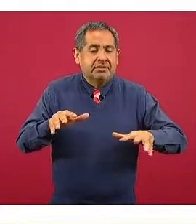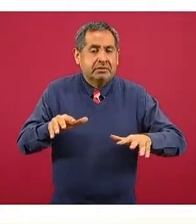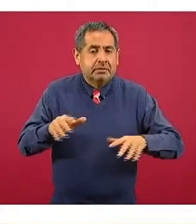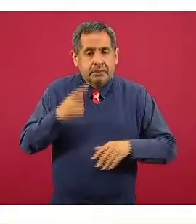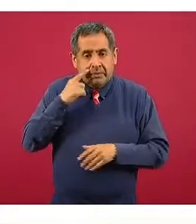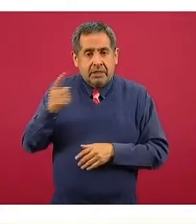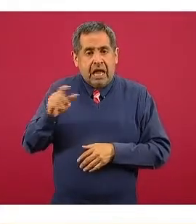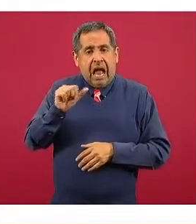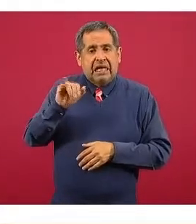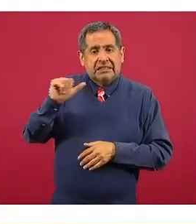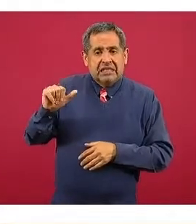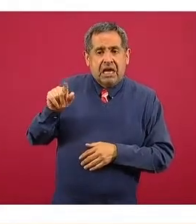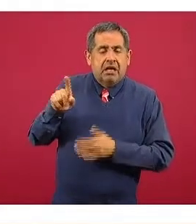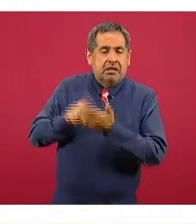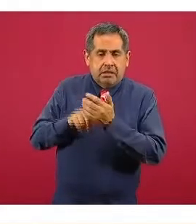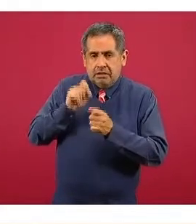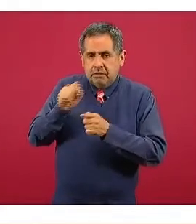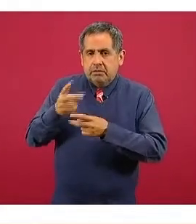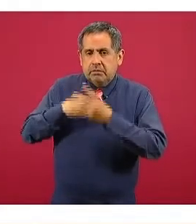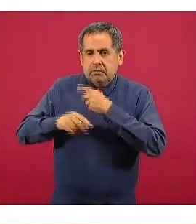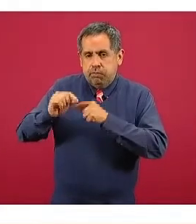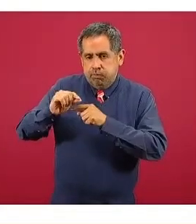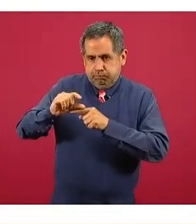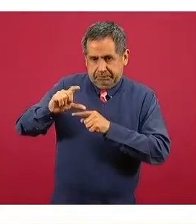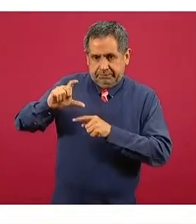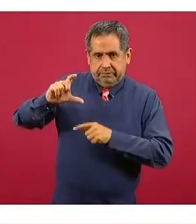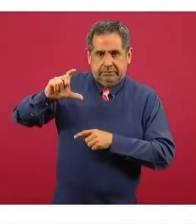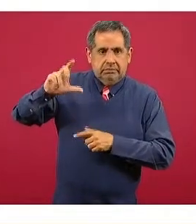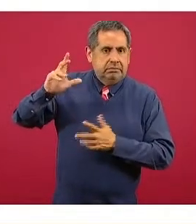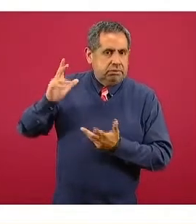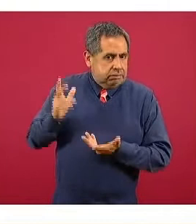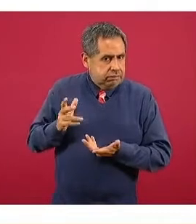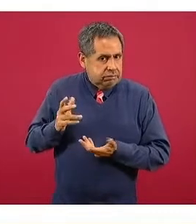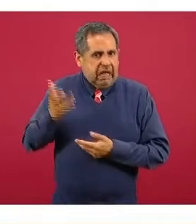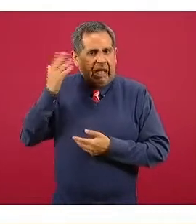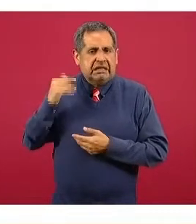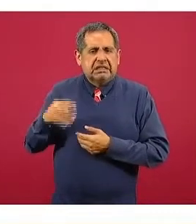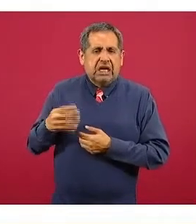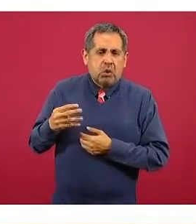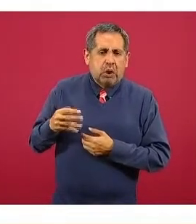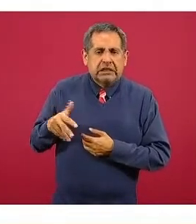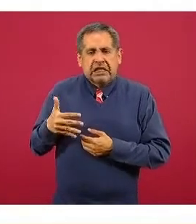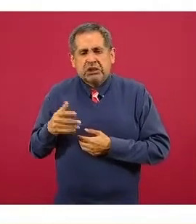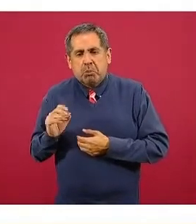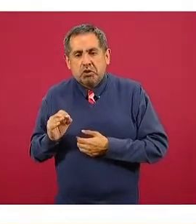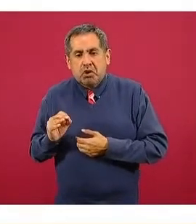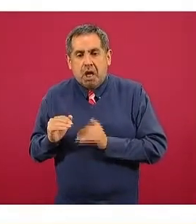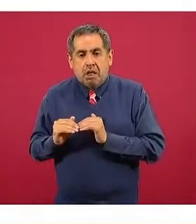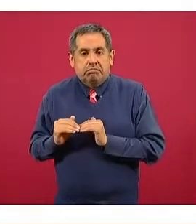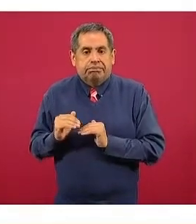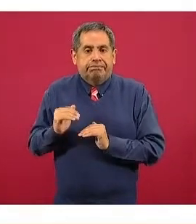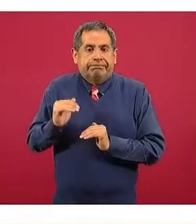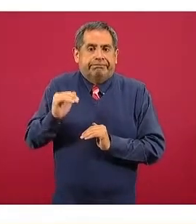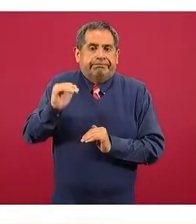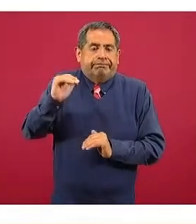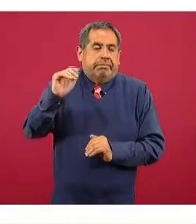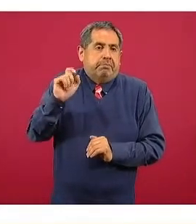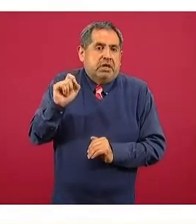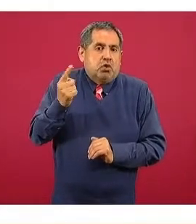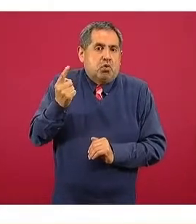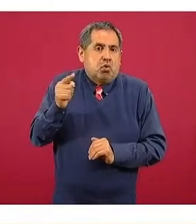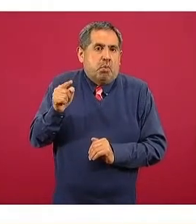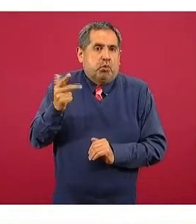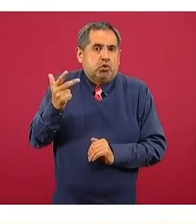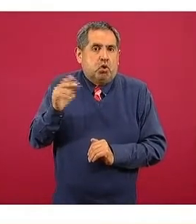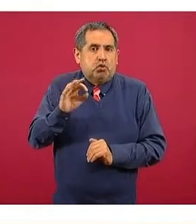Asia Sudoriental ha tenido un crecimiento también importante, de haber estado en niveles de 14, 15%, empieza también a concentrar ahora